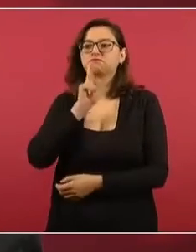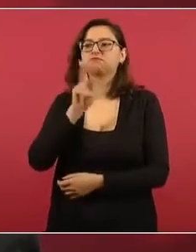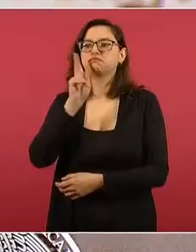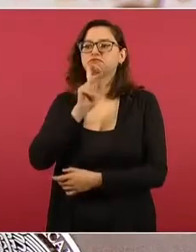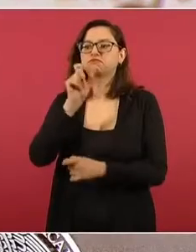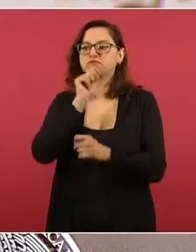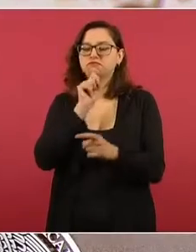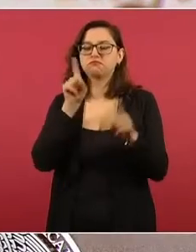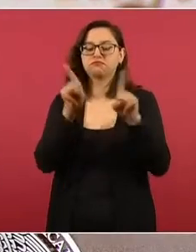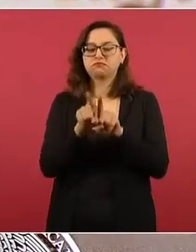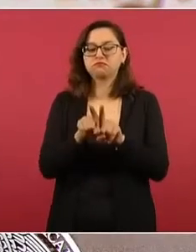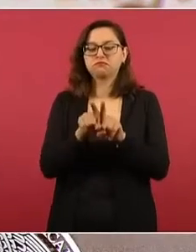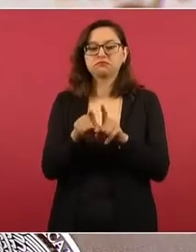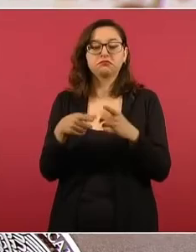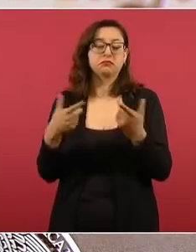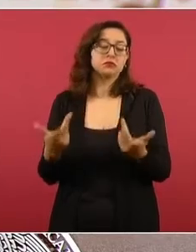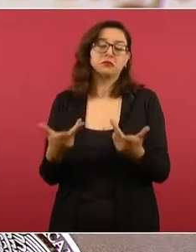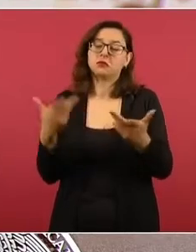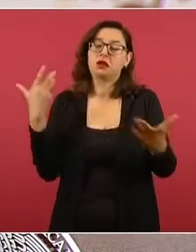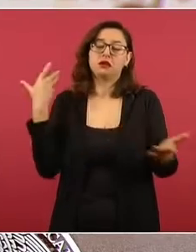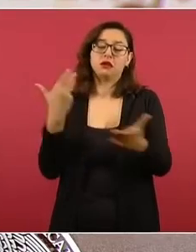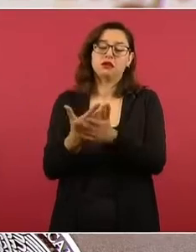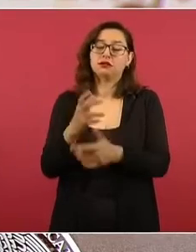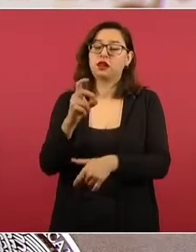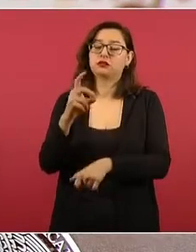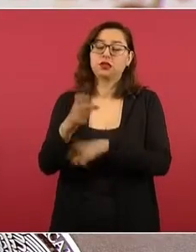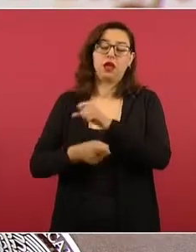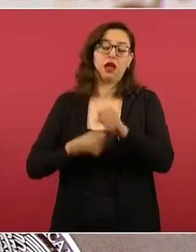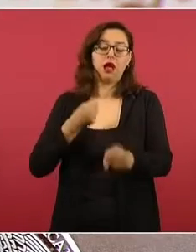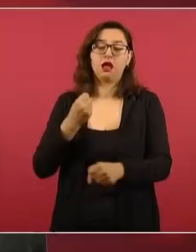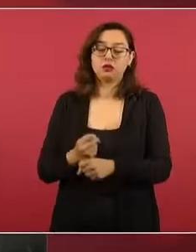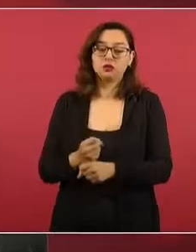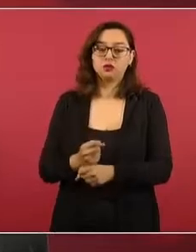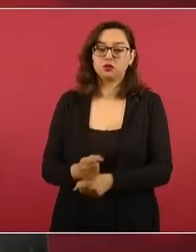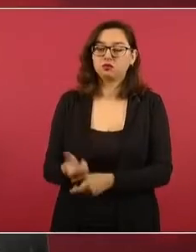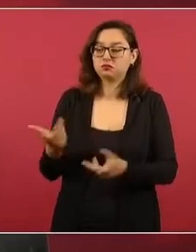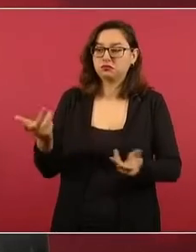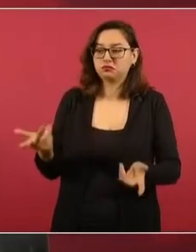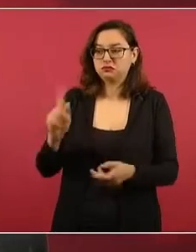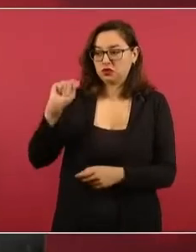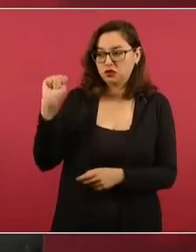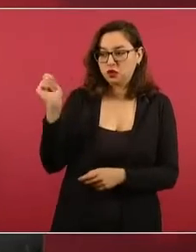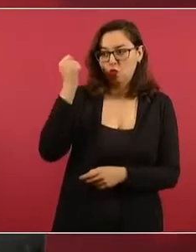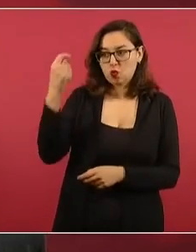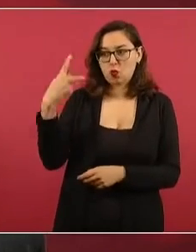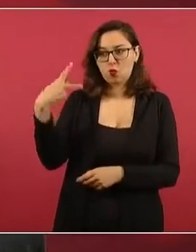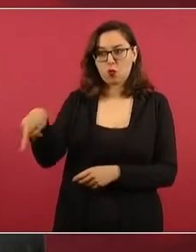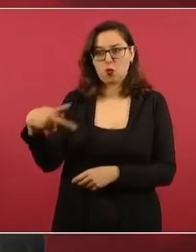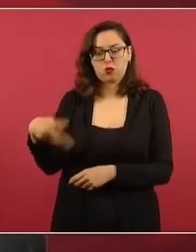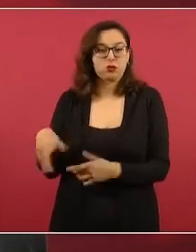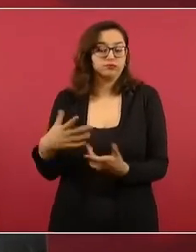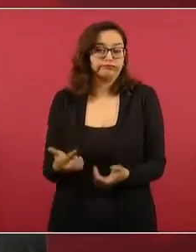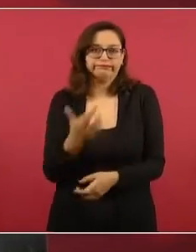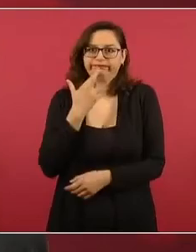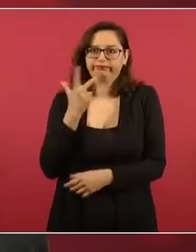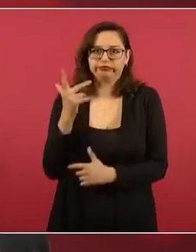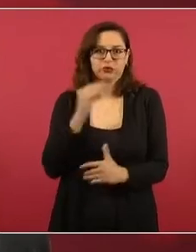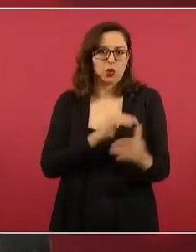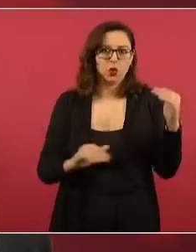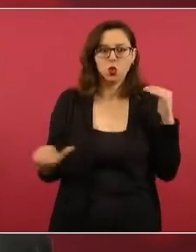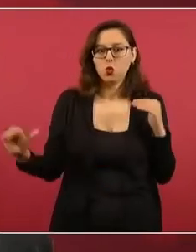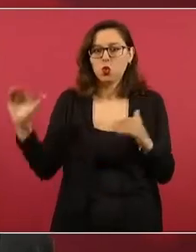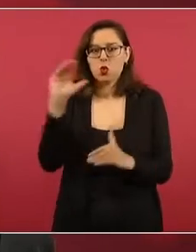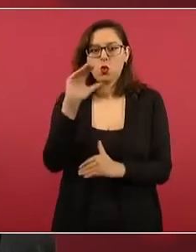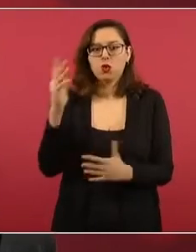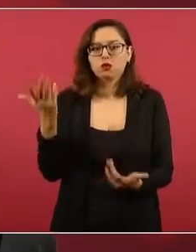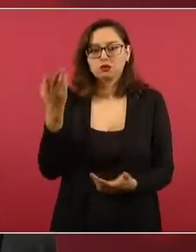sus vacunas desde hace más de 30 años y es una de las mejores plataformas tecnológicas del mundo. Es una capacidad tecnológica